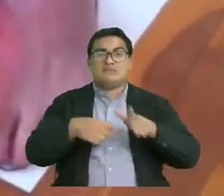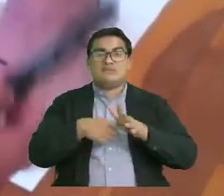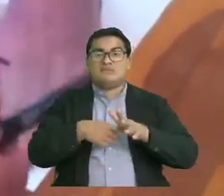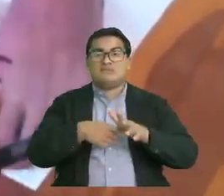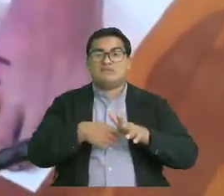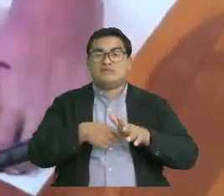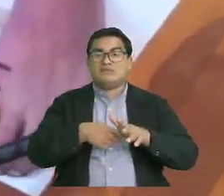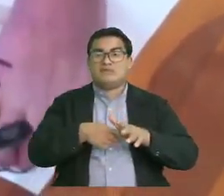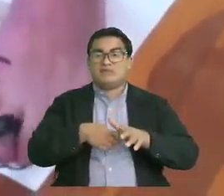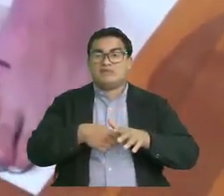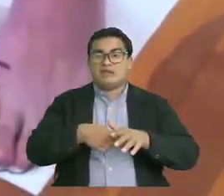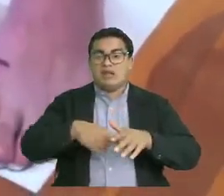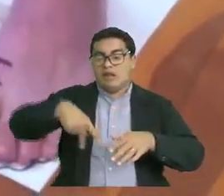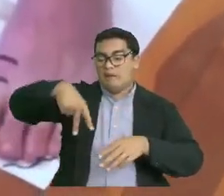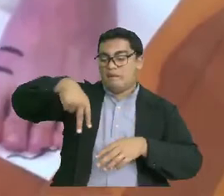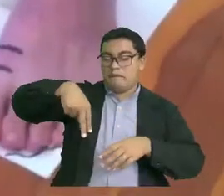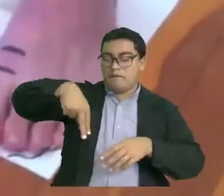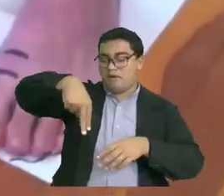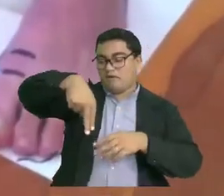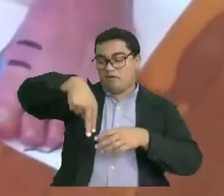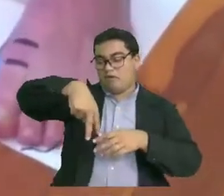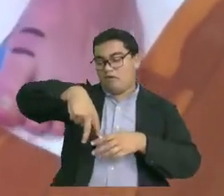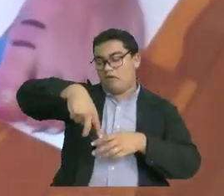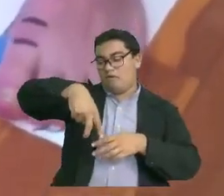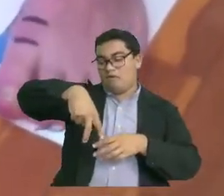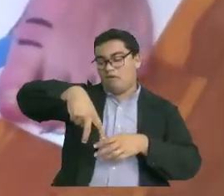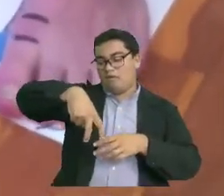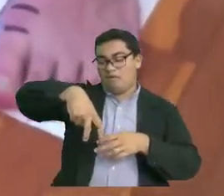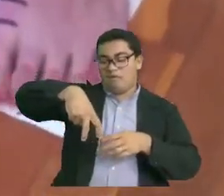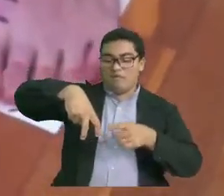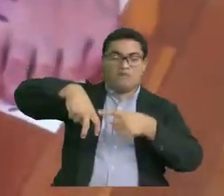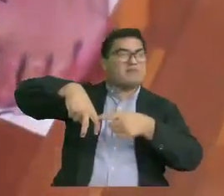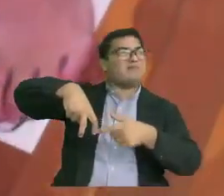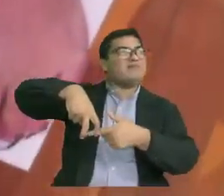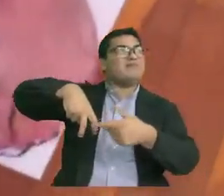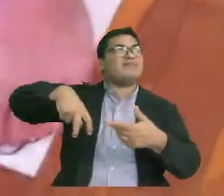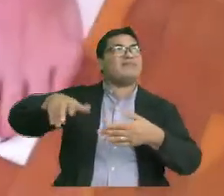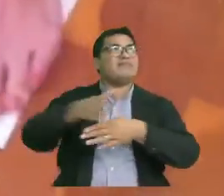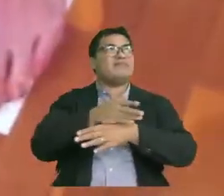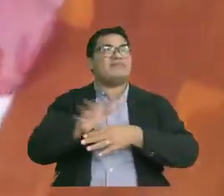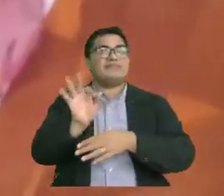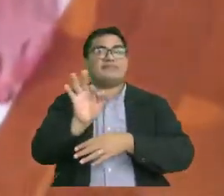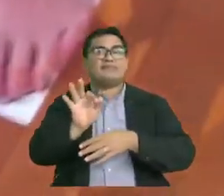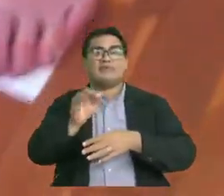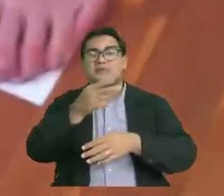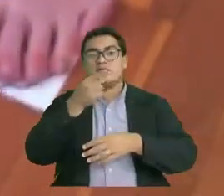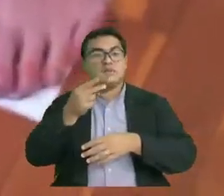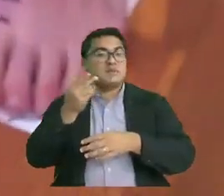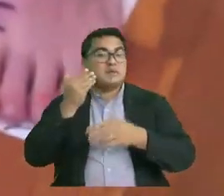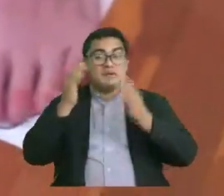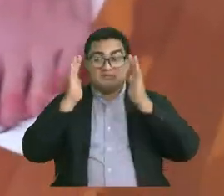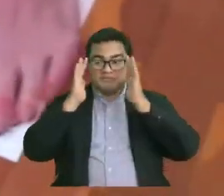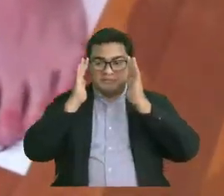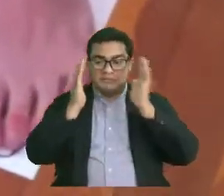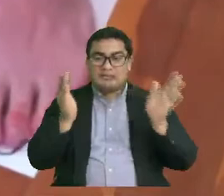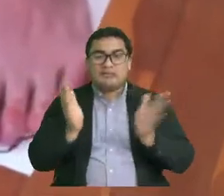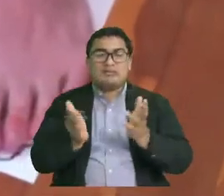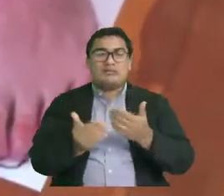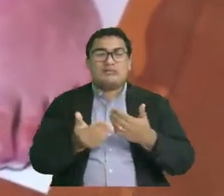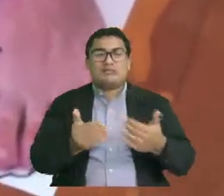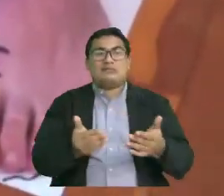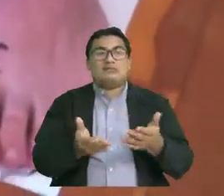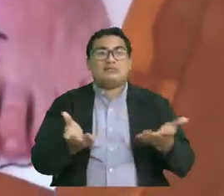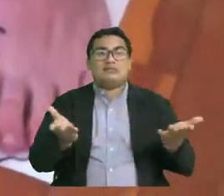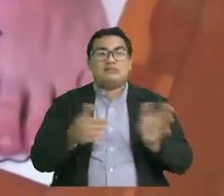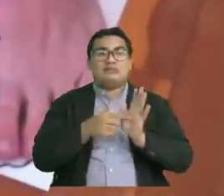pies separados y que posteriormente creció y no, el padre de familia no le puso atención a la forma del